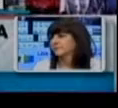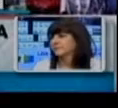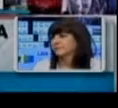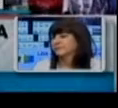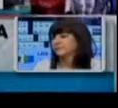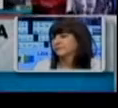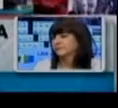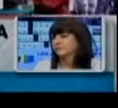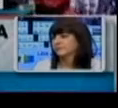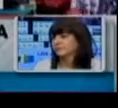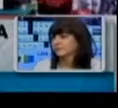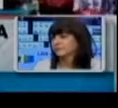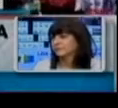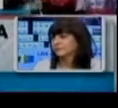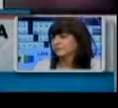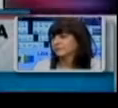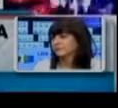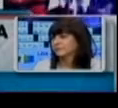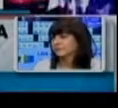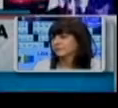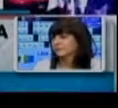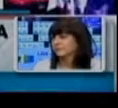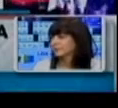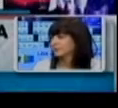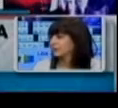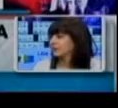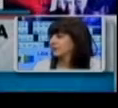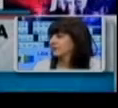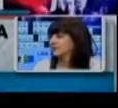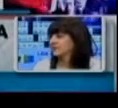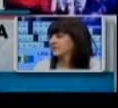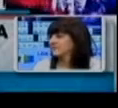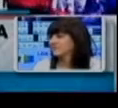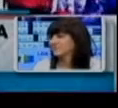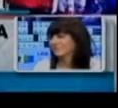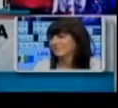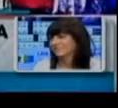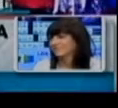la presidenta llegó hasta este lugar.